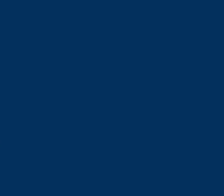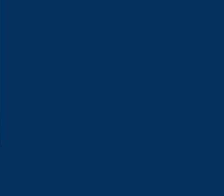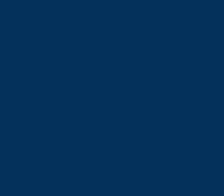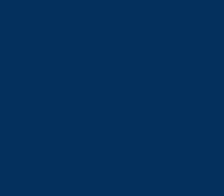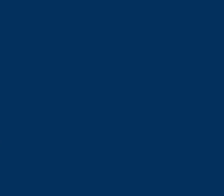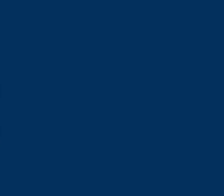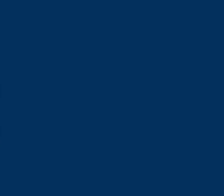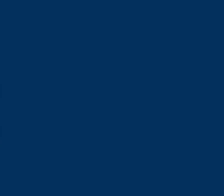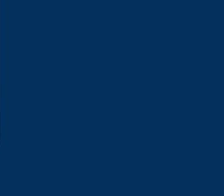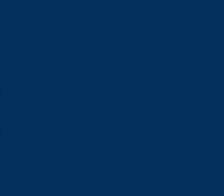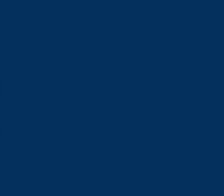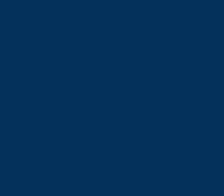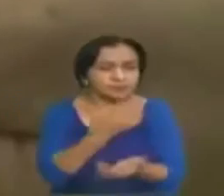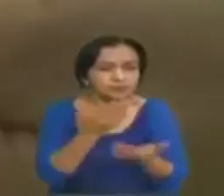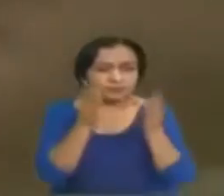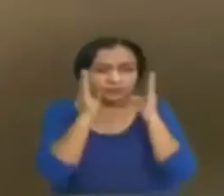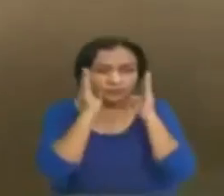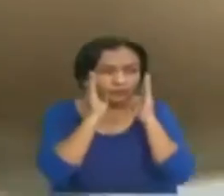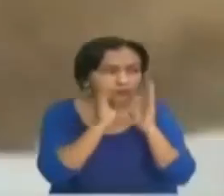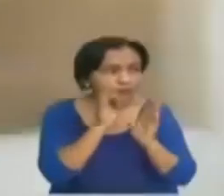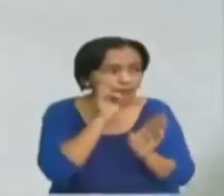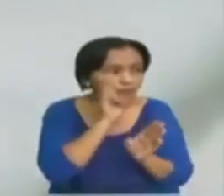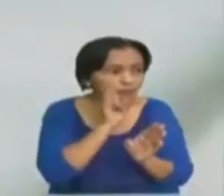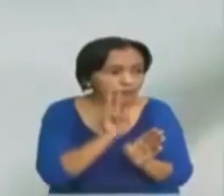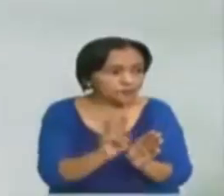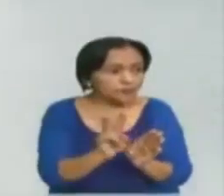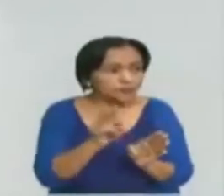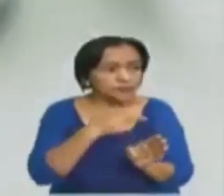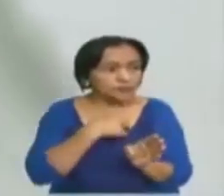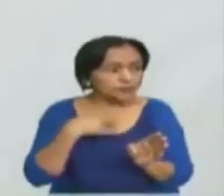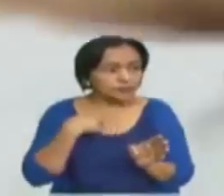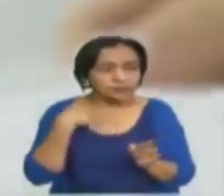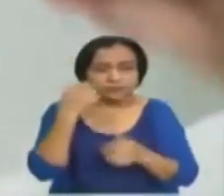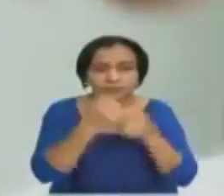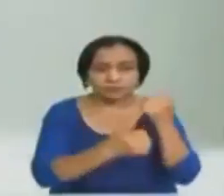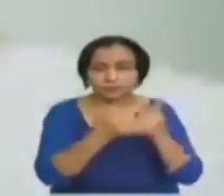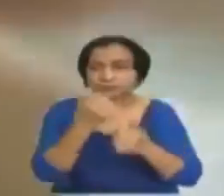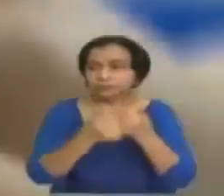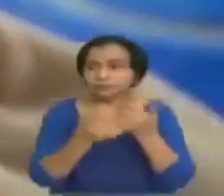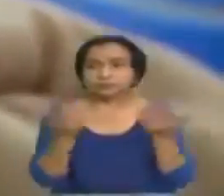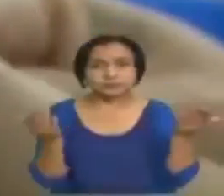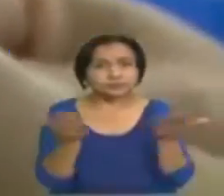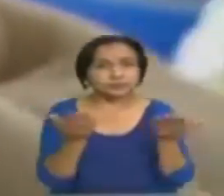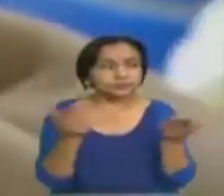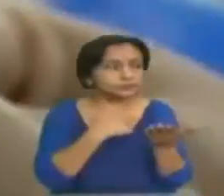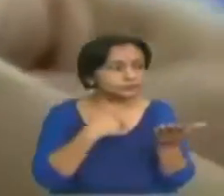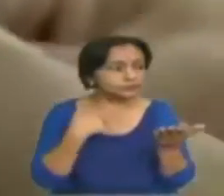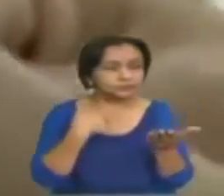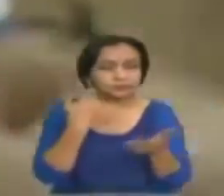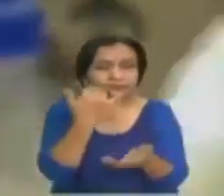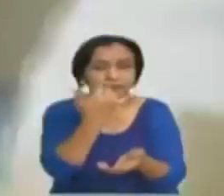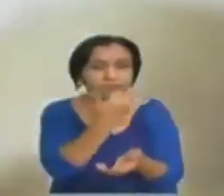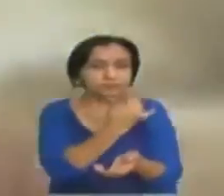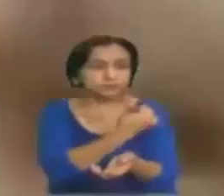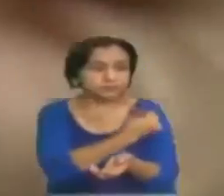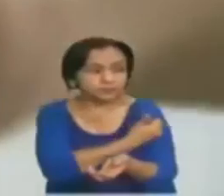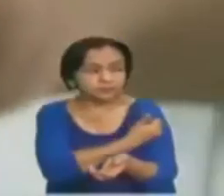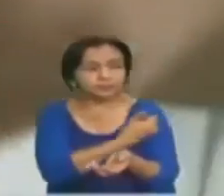requieren ser vacunados contra la influenza para protegerse